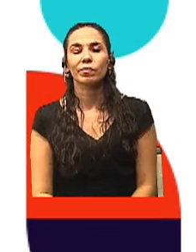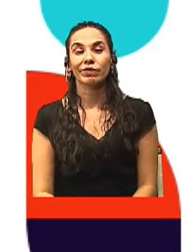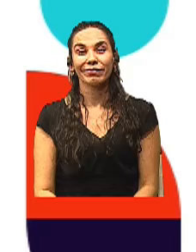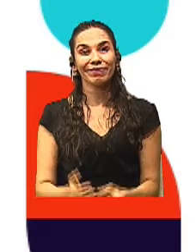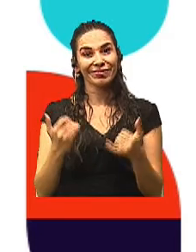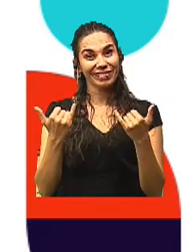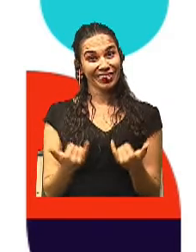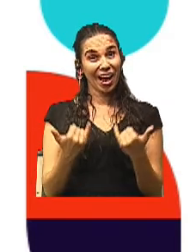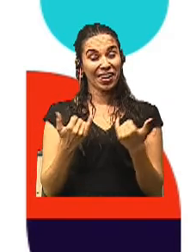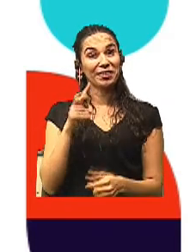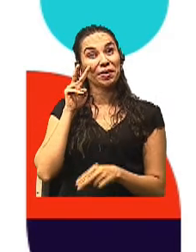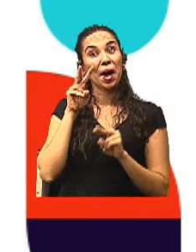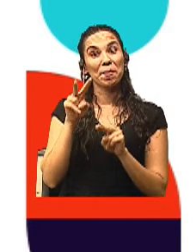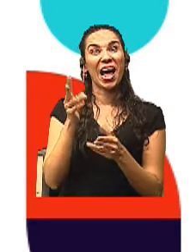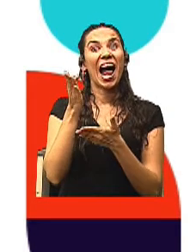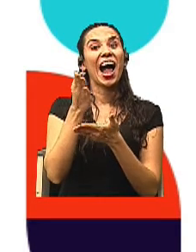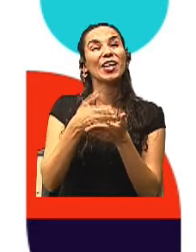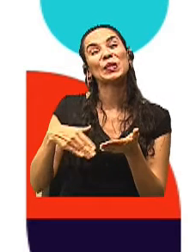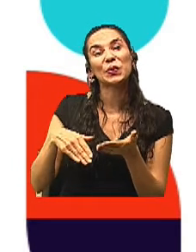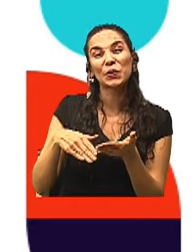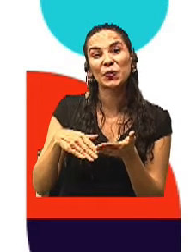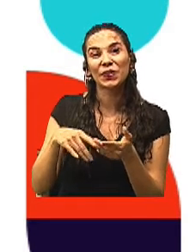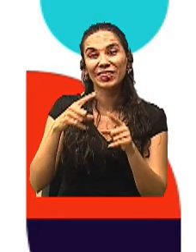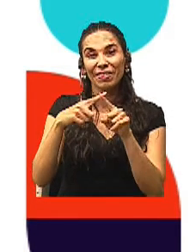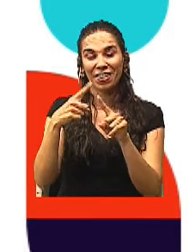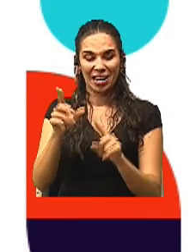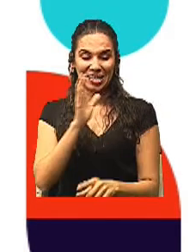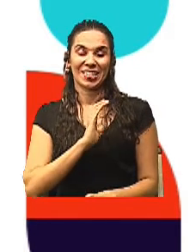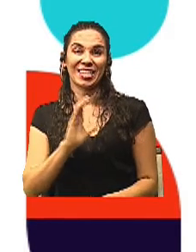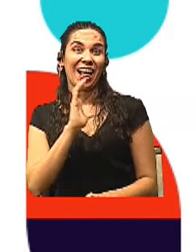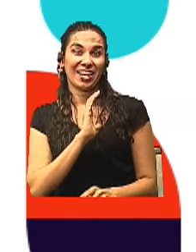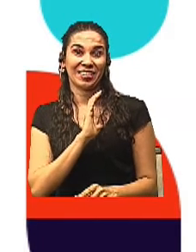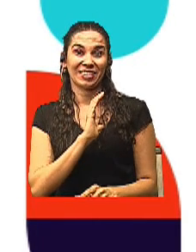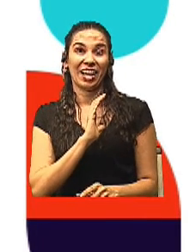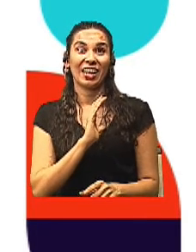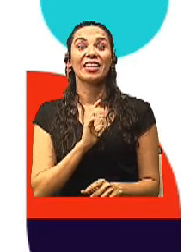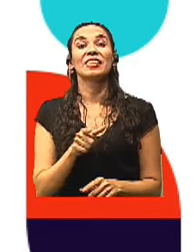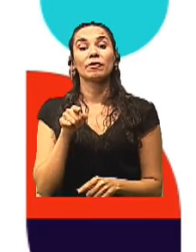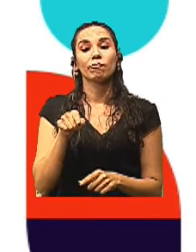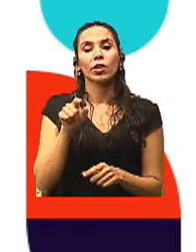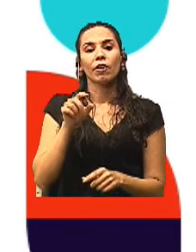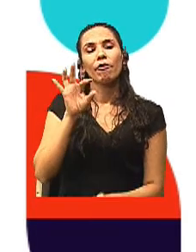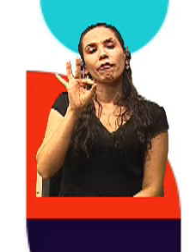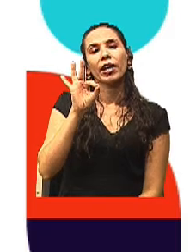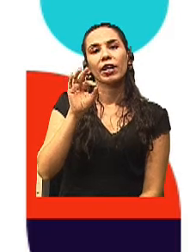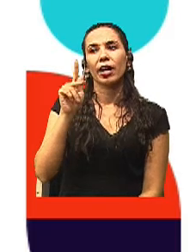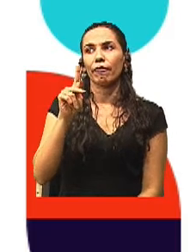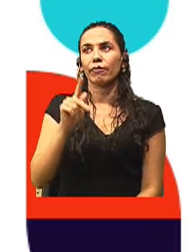Ahora vamos a ver algunas de las características en la obra de Franz Kafka.